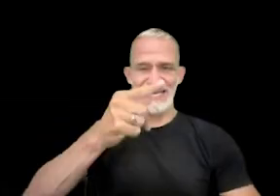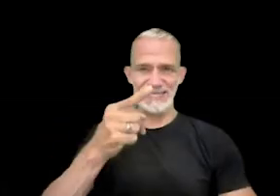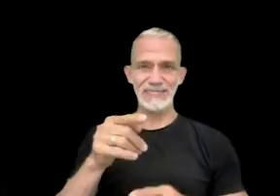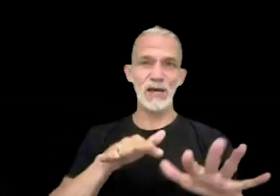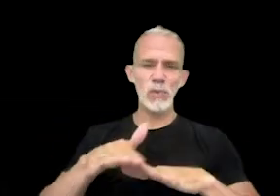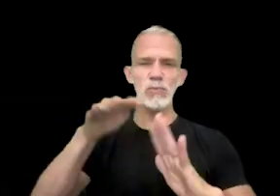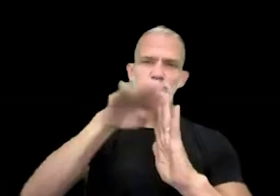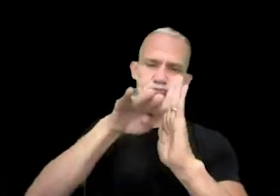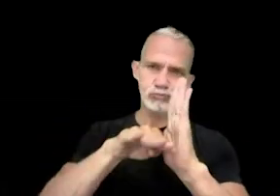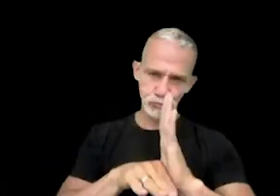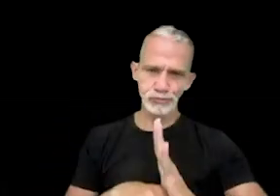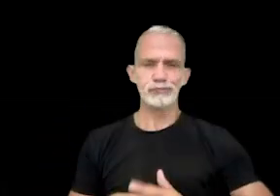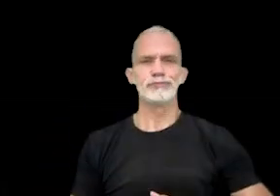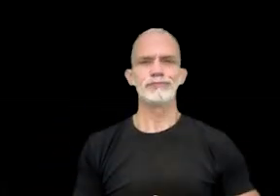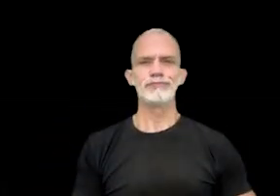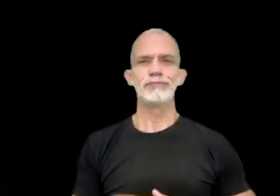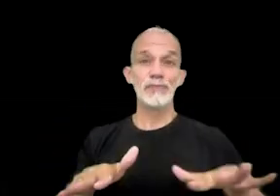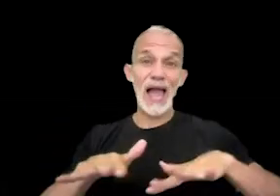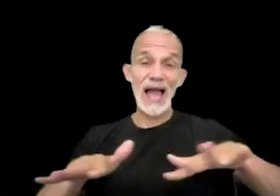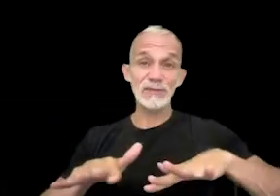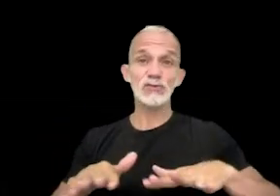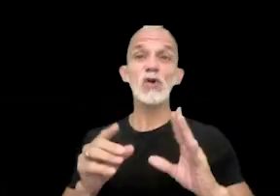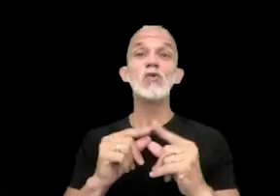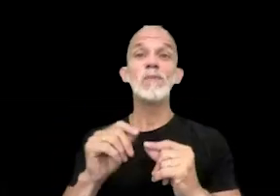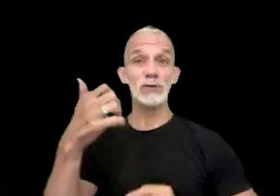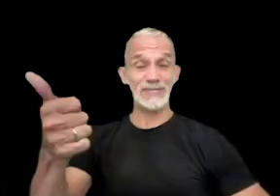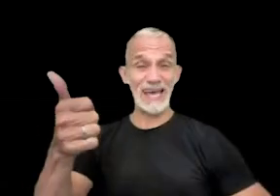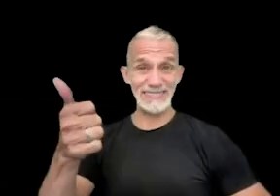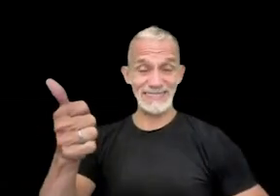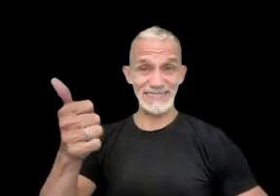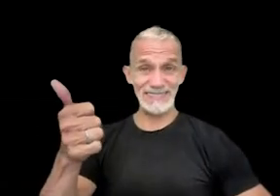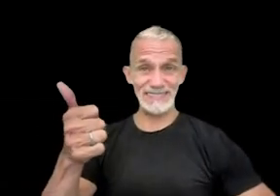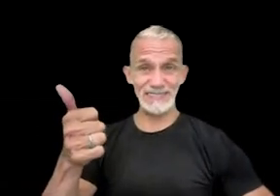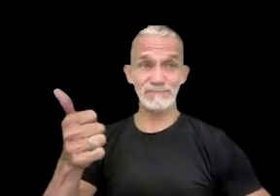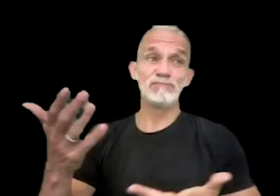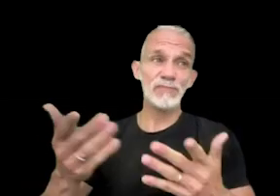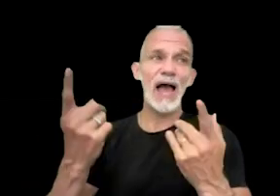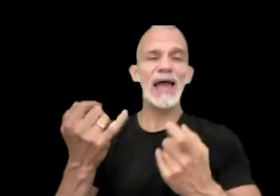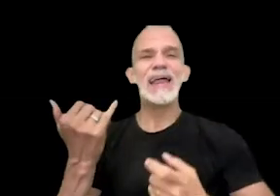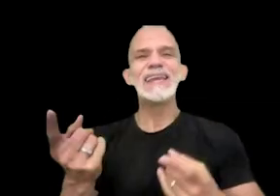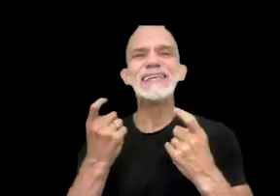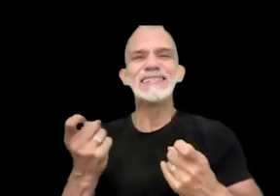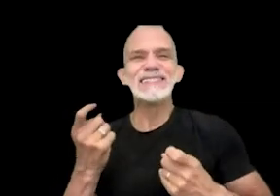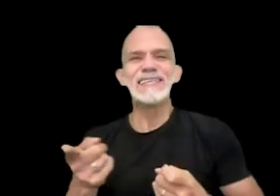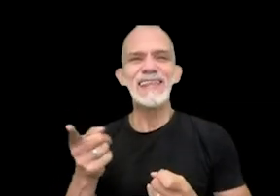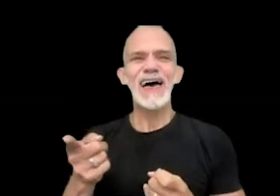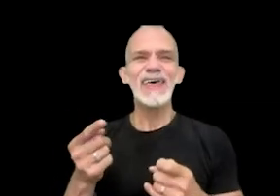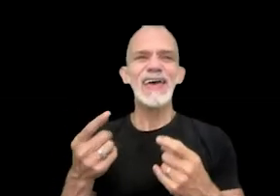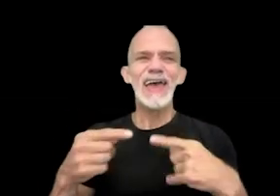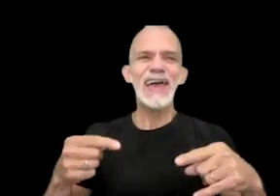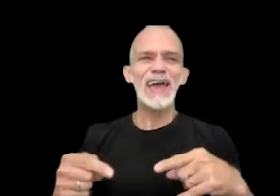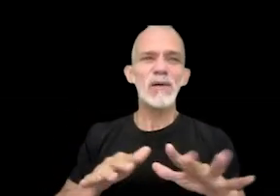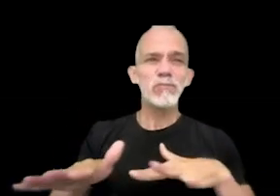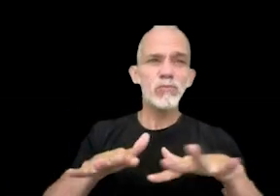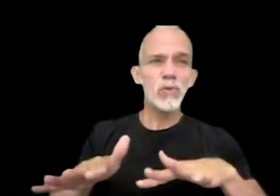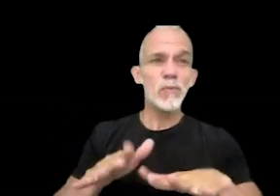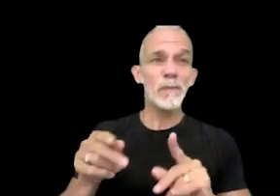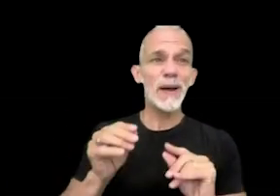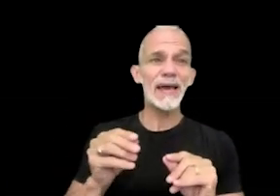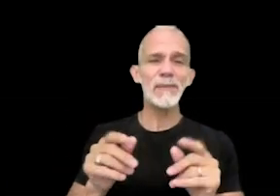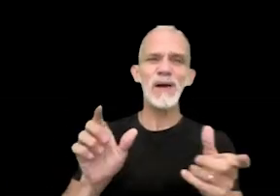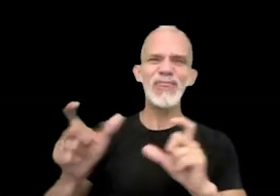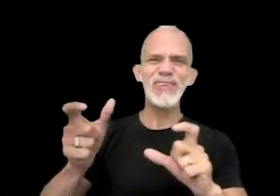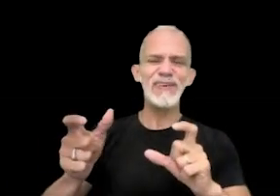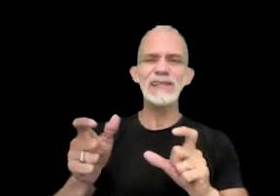acciones. La acción 6 me viene a hablar de esta necesidad de coordinar diferentes esquemas para que cerremos esta